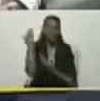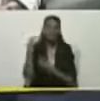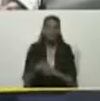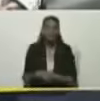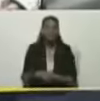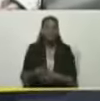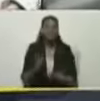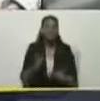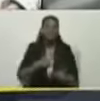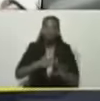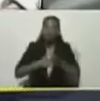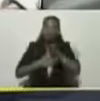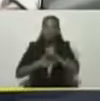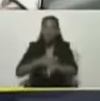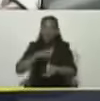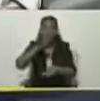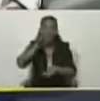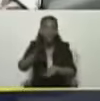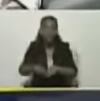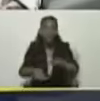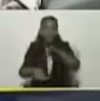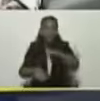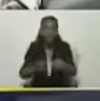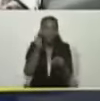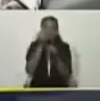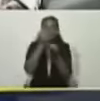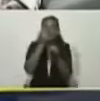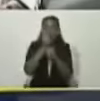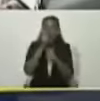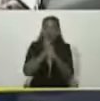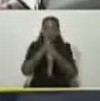Hemos dado pasos importantes, compañera.